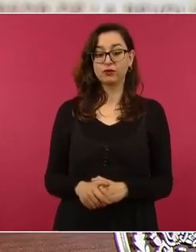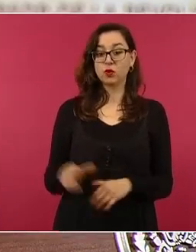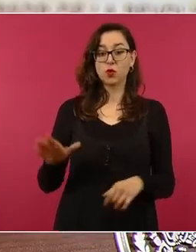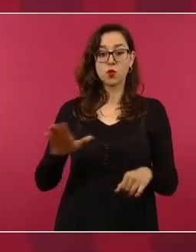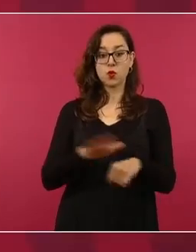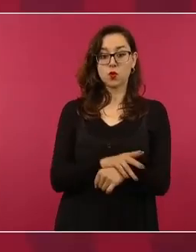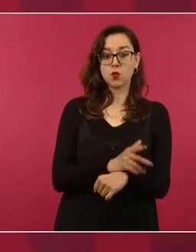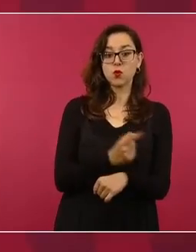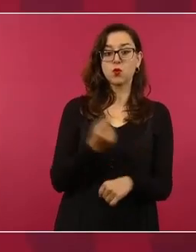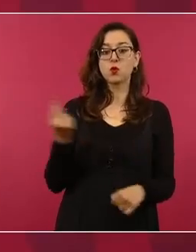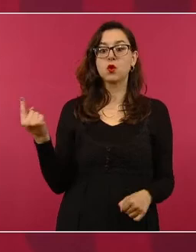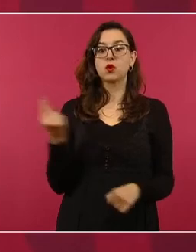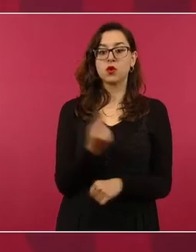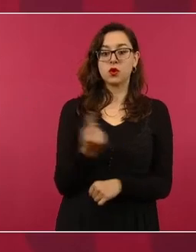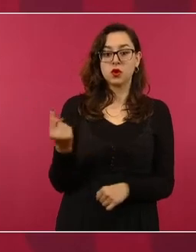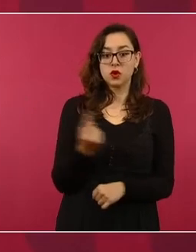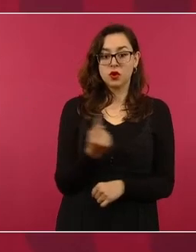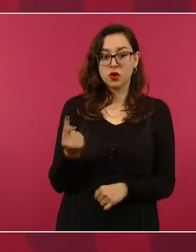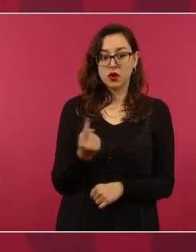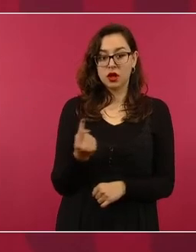hemos hablado de cómo